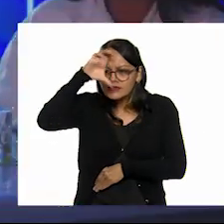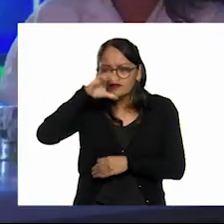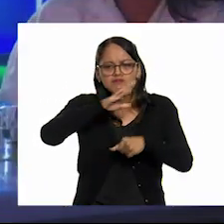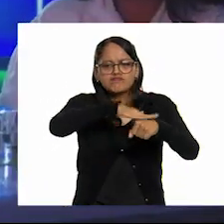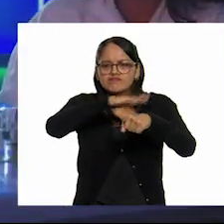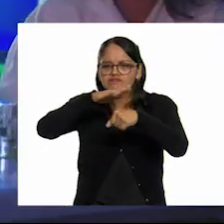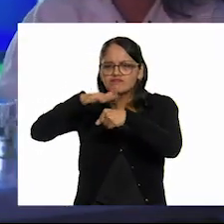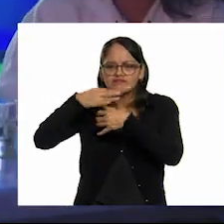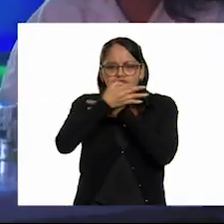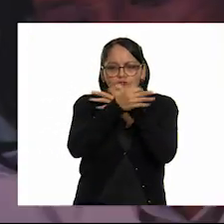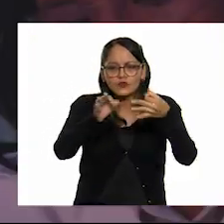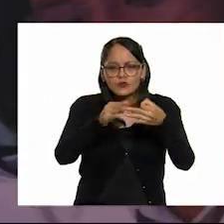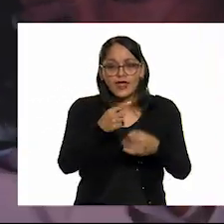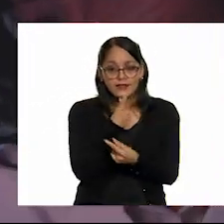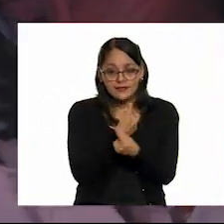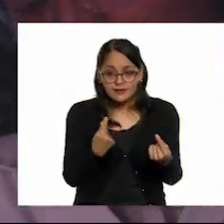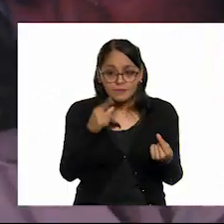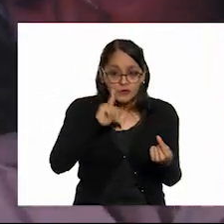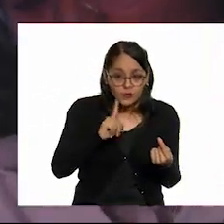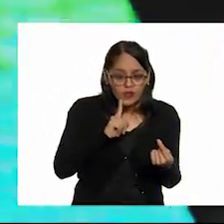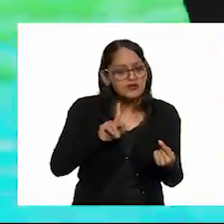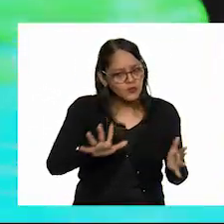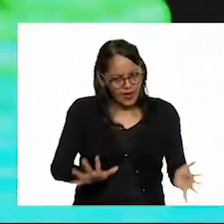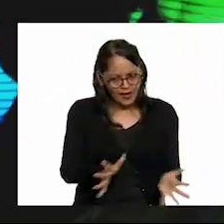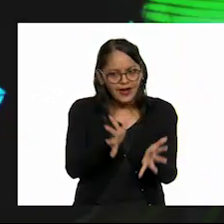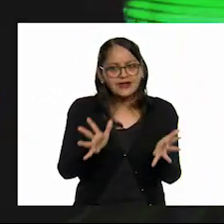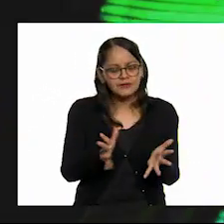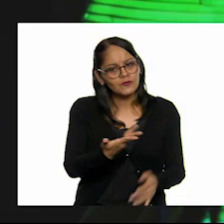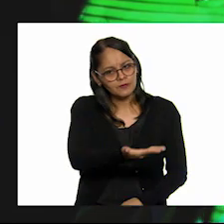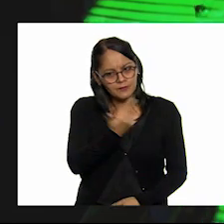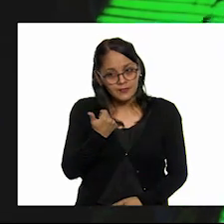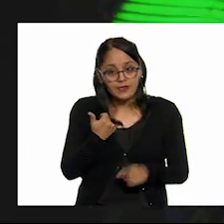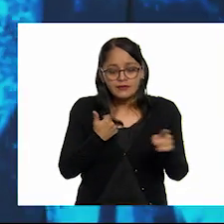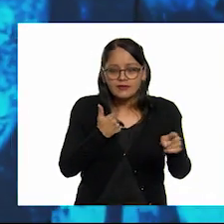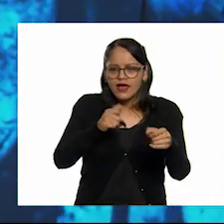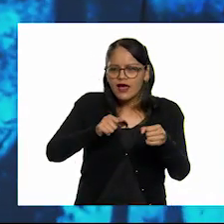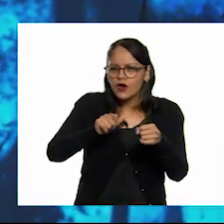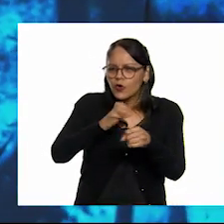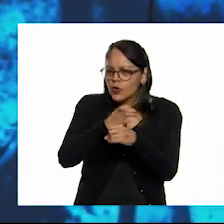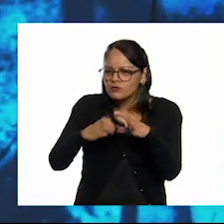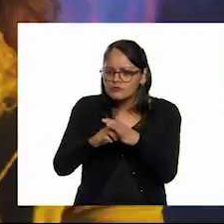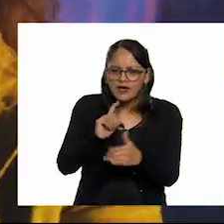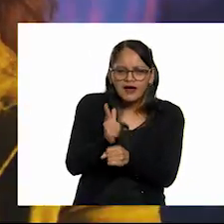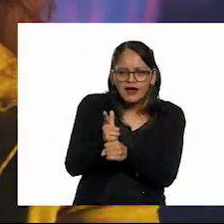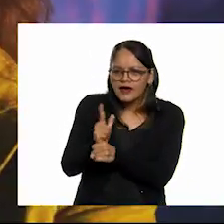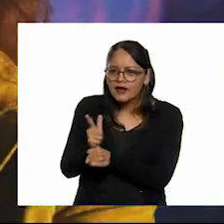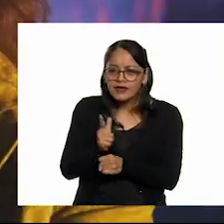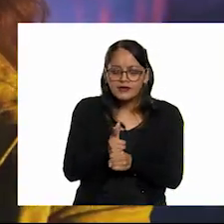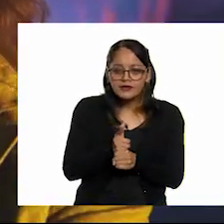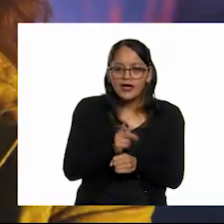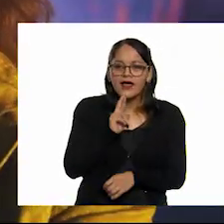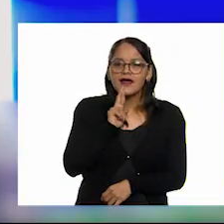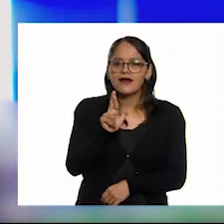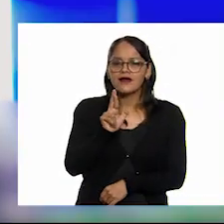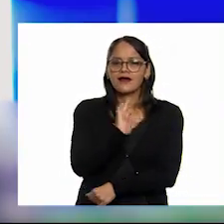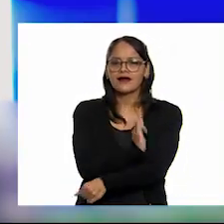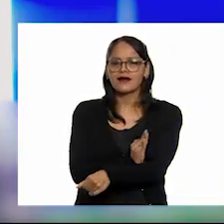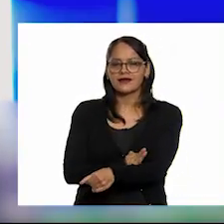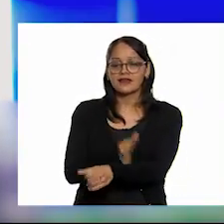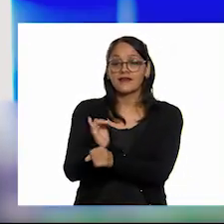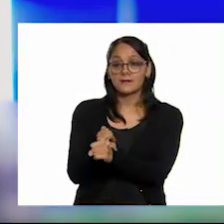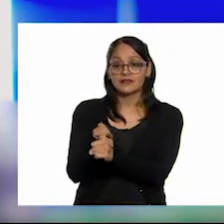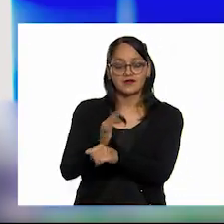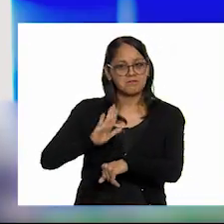tratar de estimular a las niñas que, como tú, han buscado respuestas en donde aún falta mucho por investigar. En el